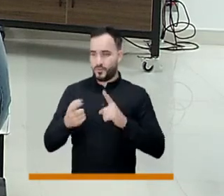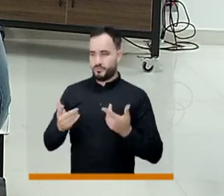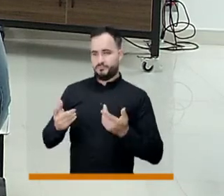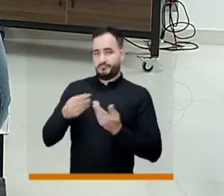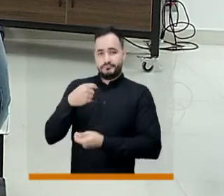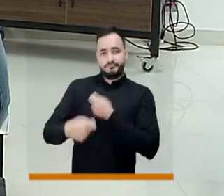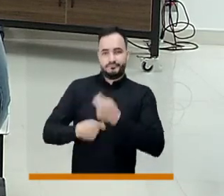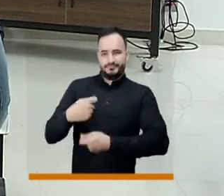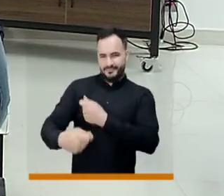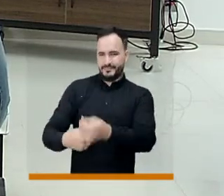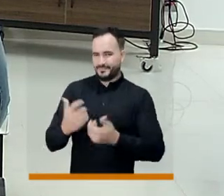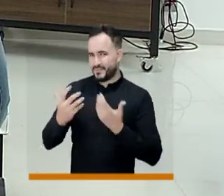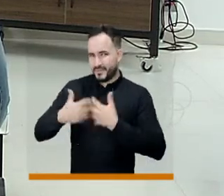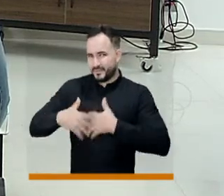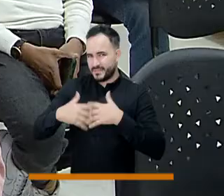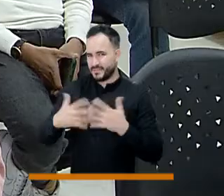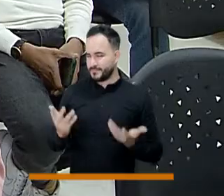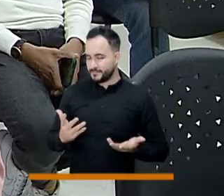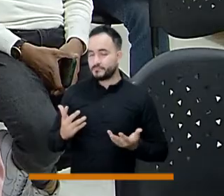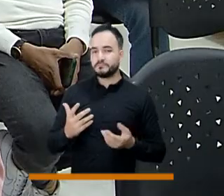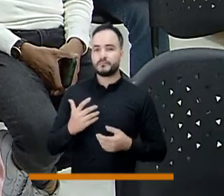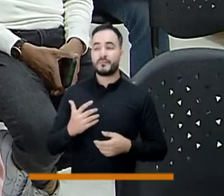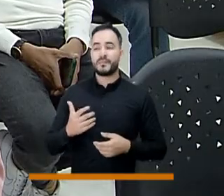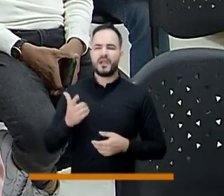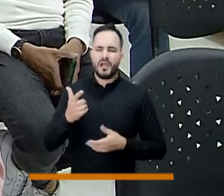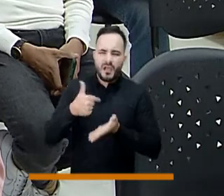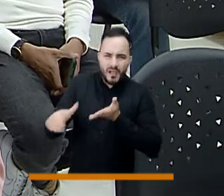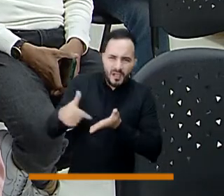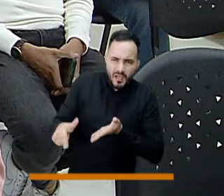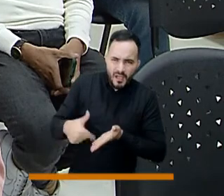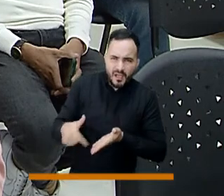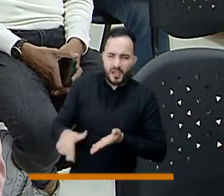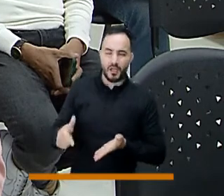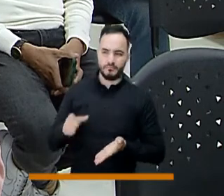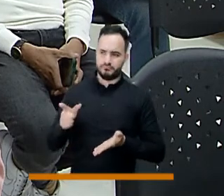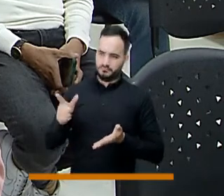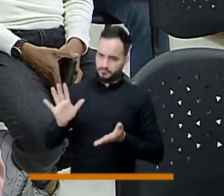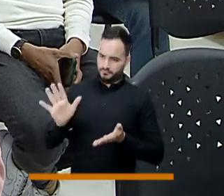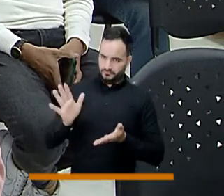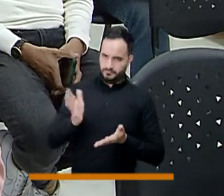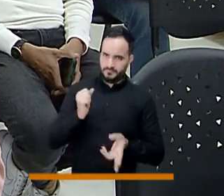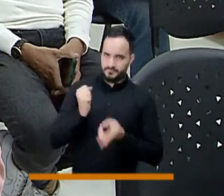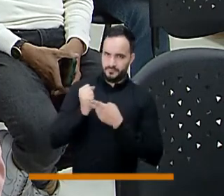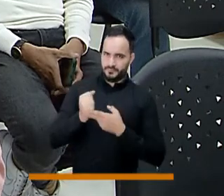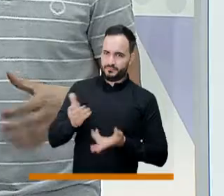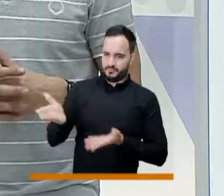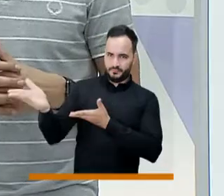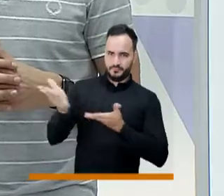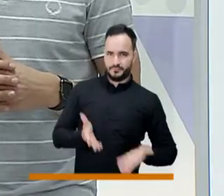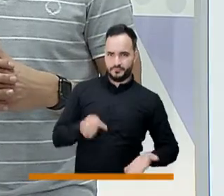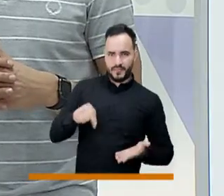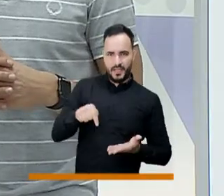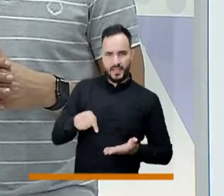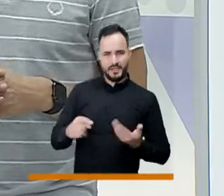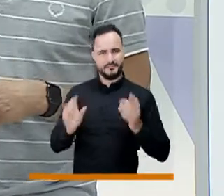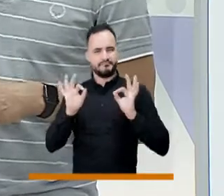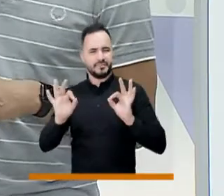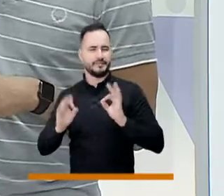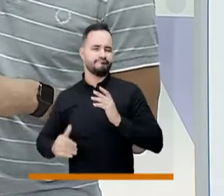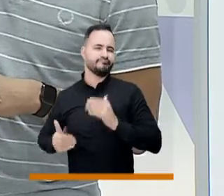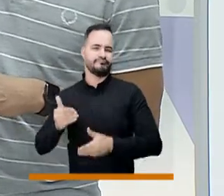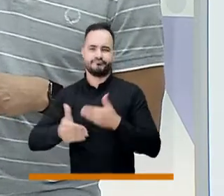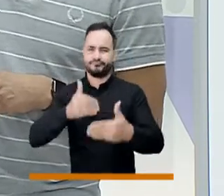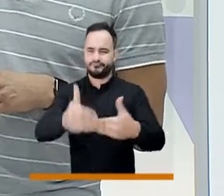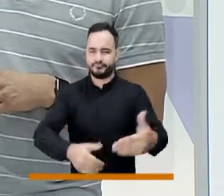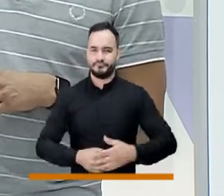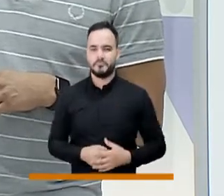implementar mi negocio. Esos valores van directamente reflejados en que la operación de ese emprendedor o esa iniciativa pueda